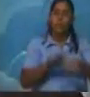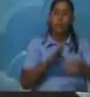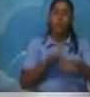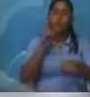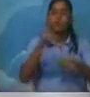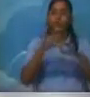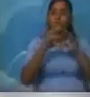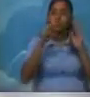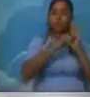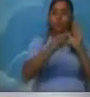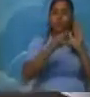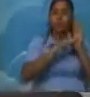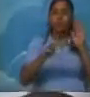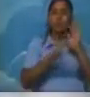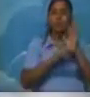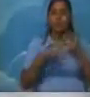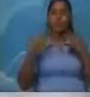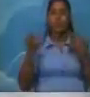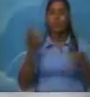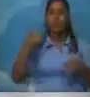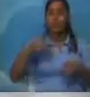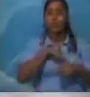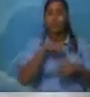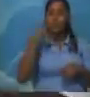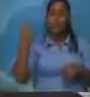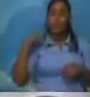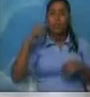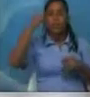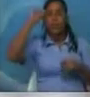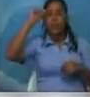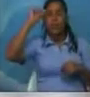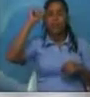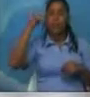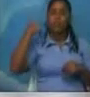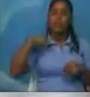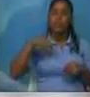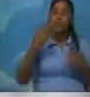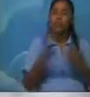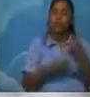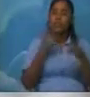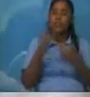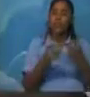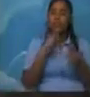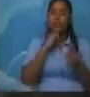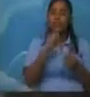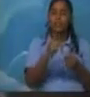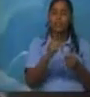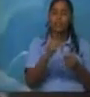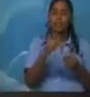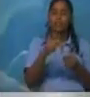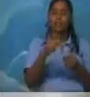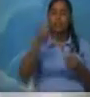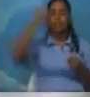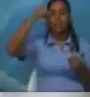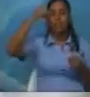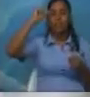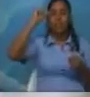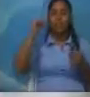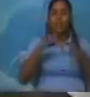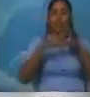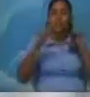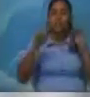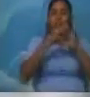sus mandamientos qué es lo que nosotros tenemos que recordar qué es lo que nosotros tenemos que hacer es eh recordar los